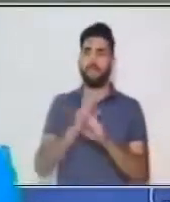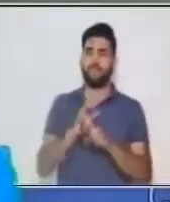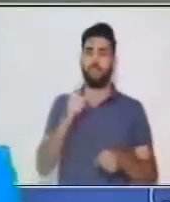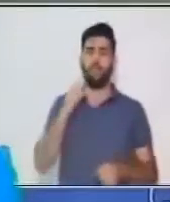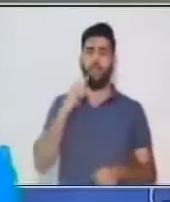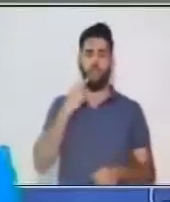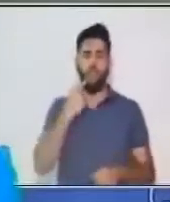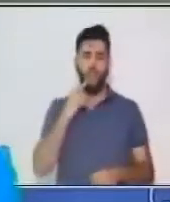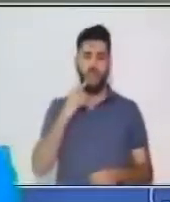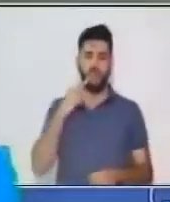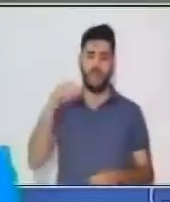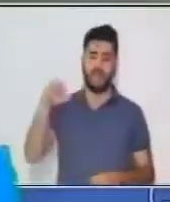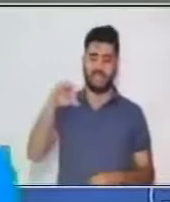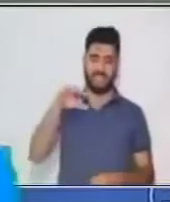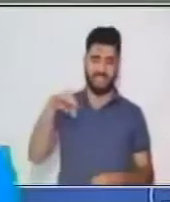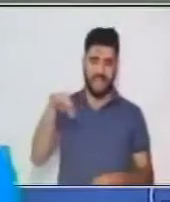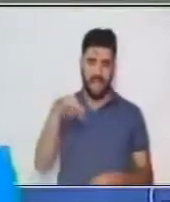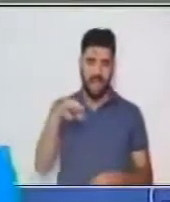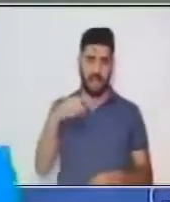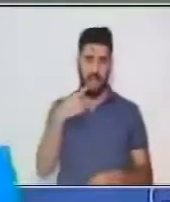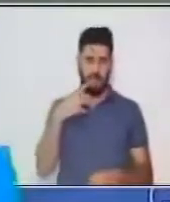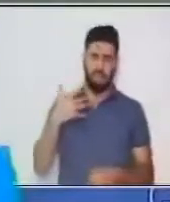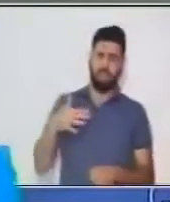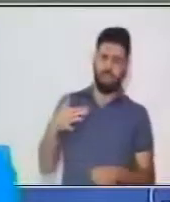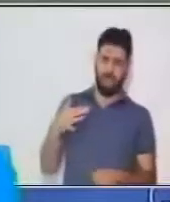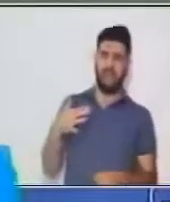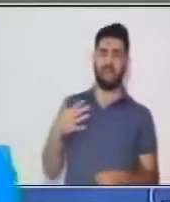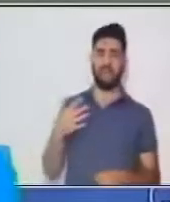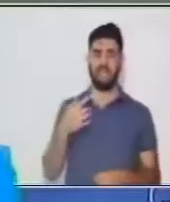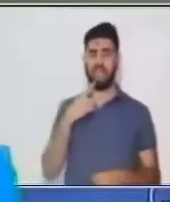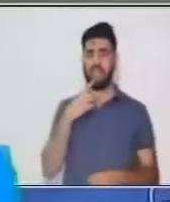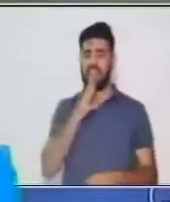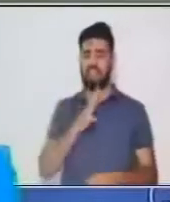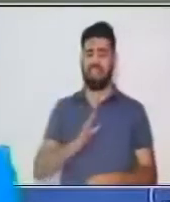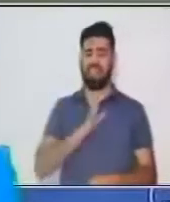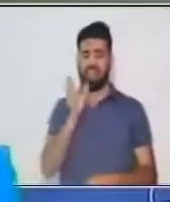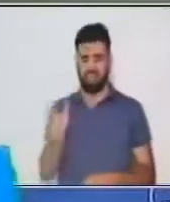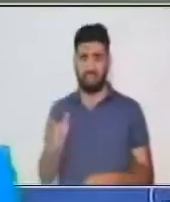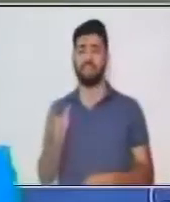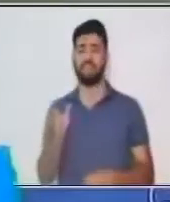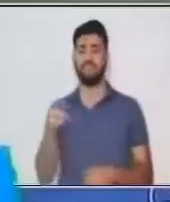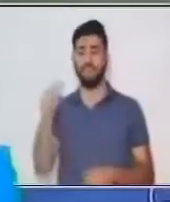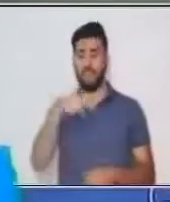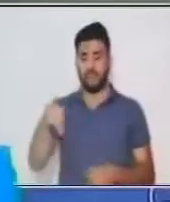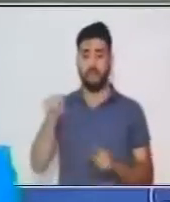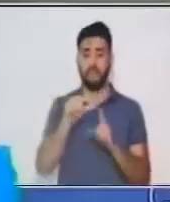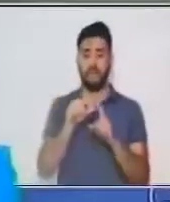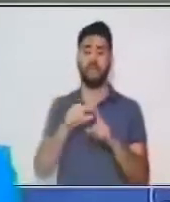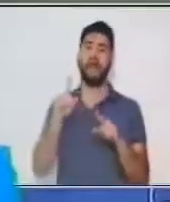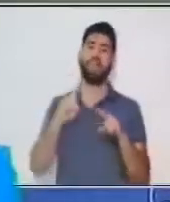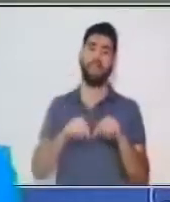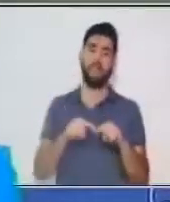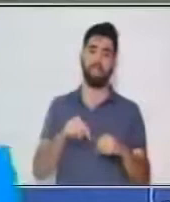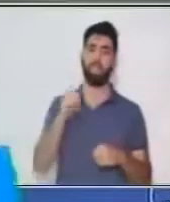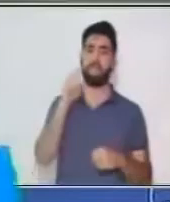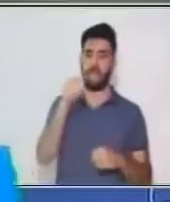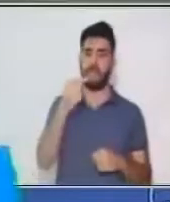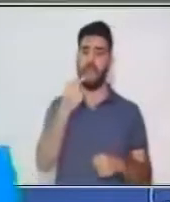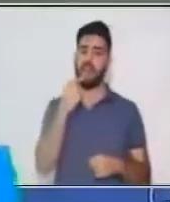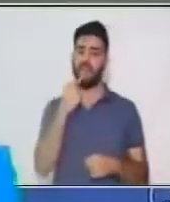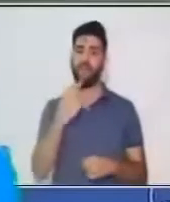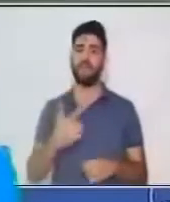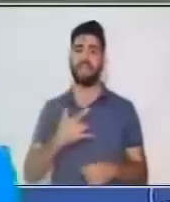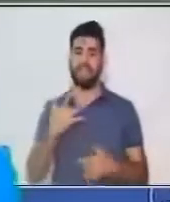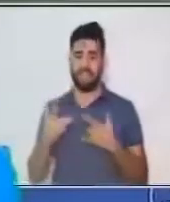dulce, salado, rancio, agrio, picante. Y estas, dependiendo de tus experiencias previas, pueden ser agradables